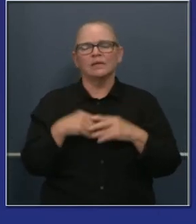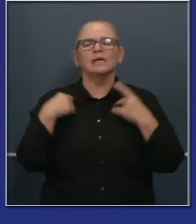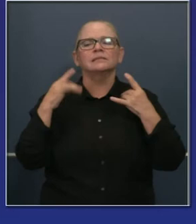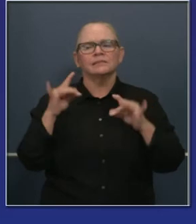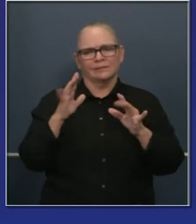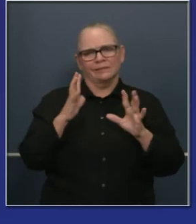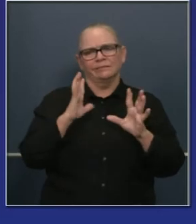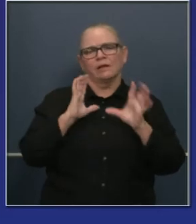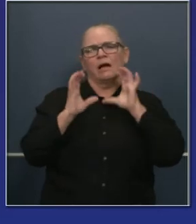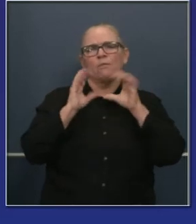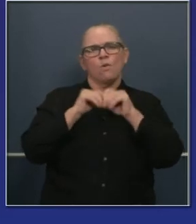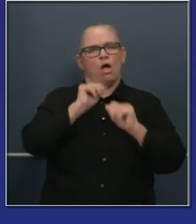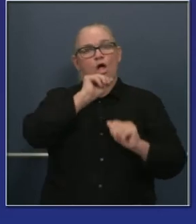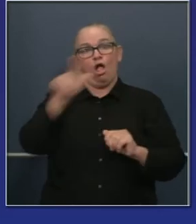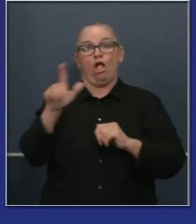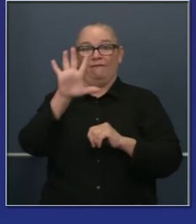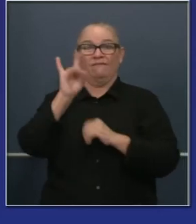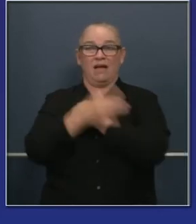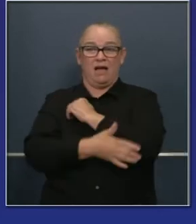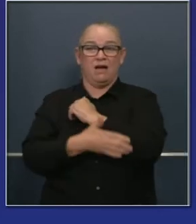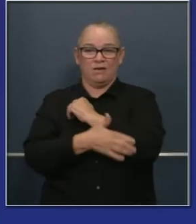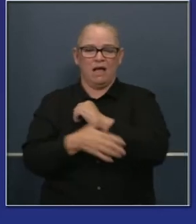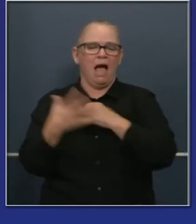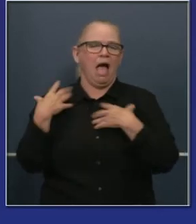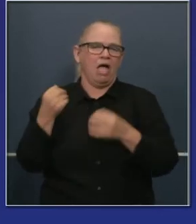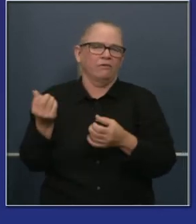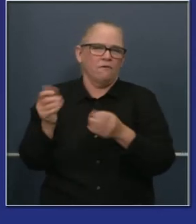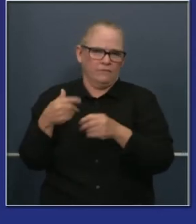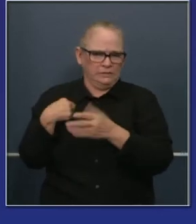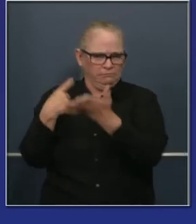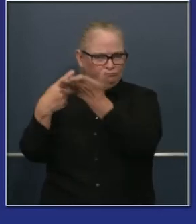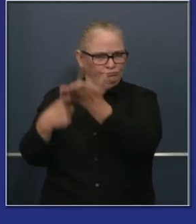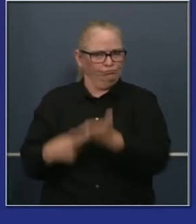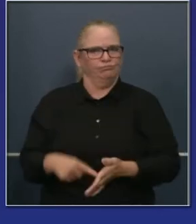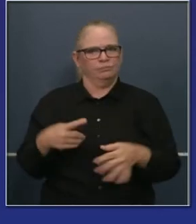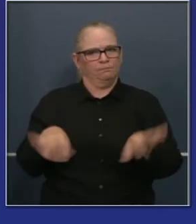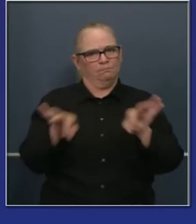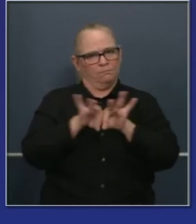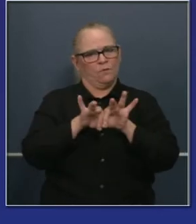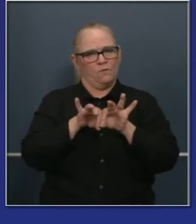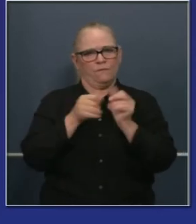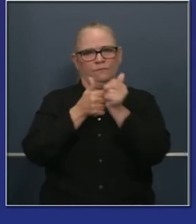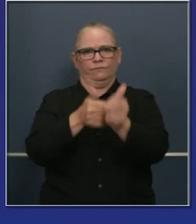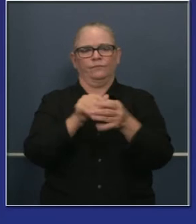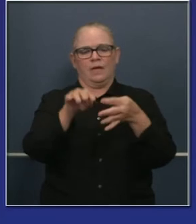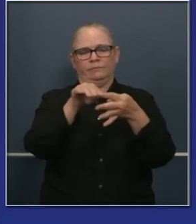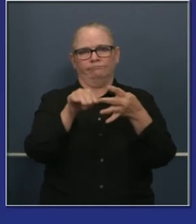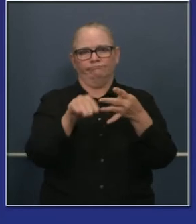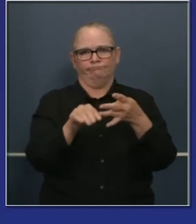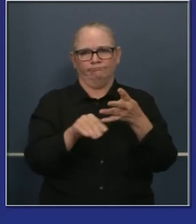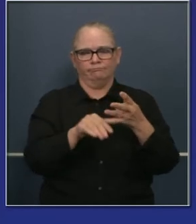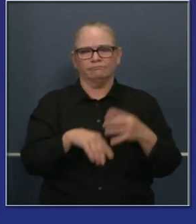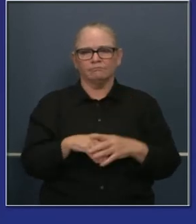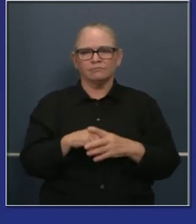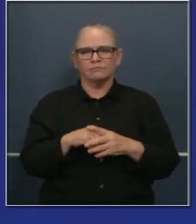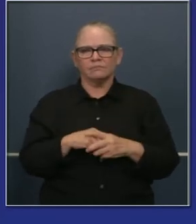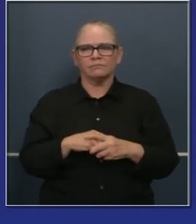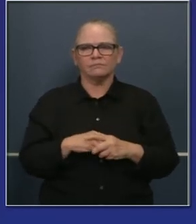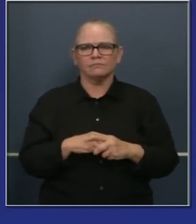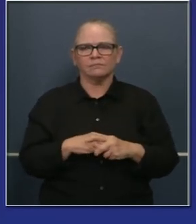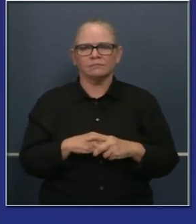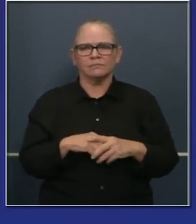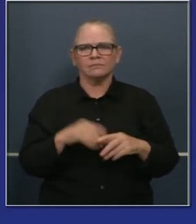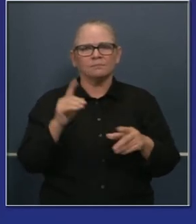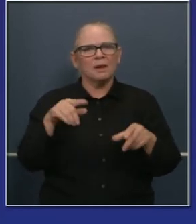desarrollado con otros con los condados y que departamentos de salud también tenemos que pensar el reconocimiento de que nosotros tenemos que mantener